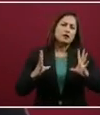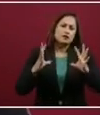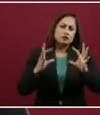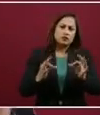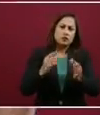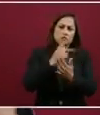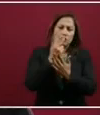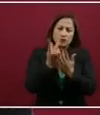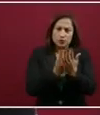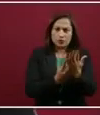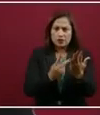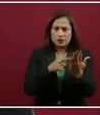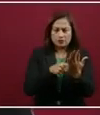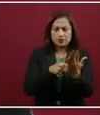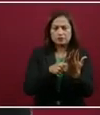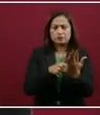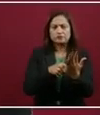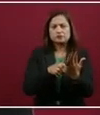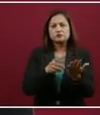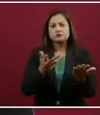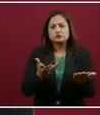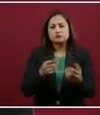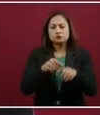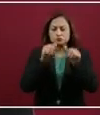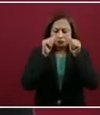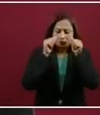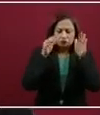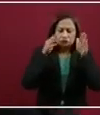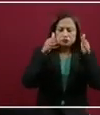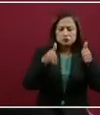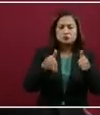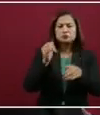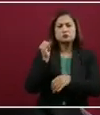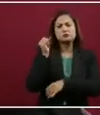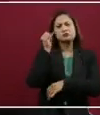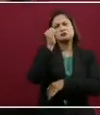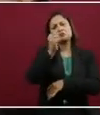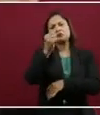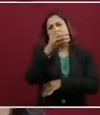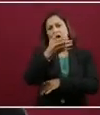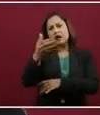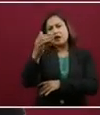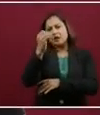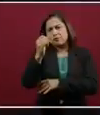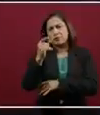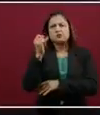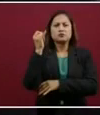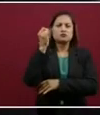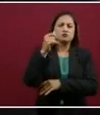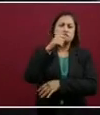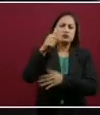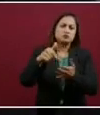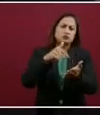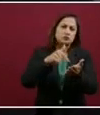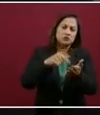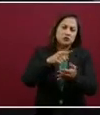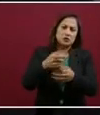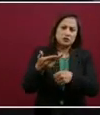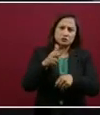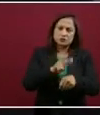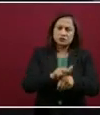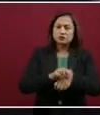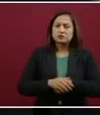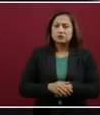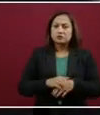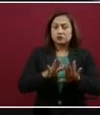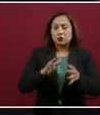programa, atiende las clínicas rurales, es un número mucho mayor que las que atiende